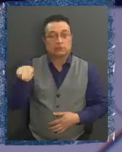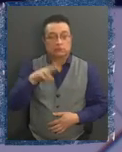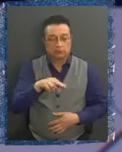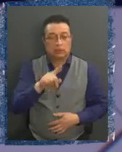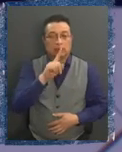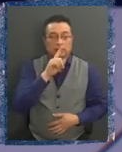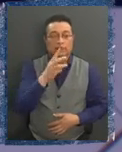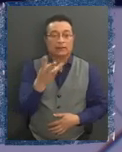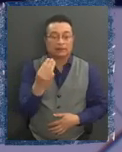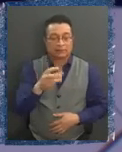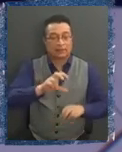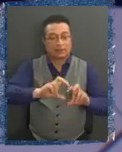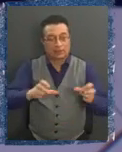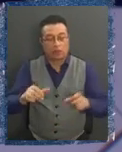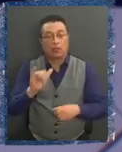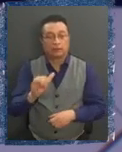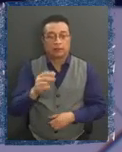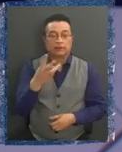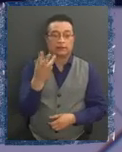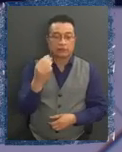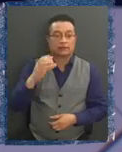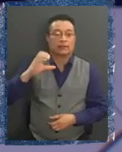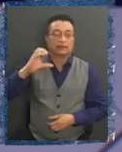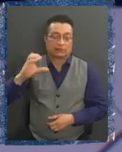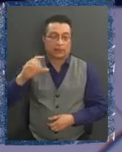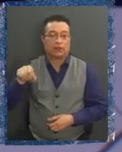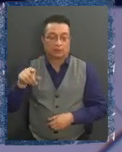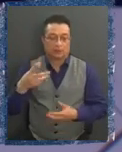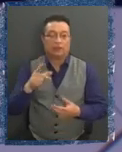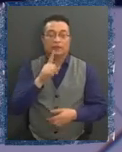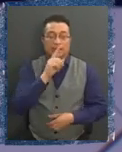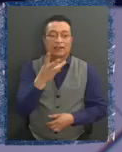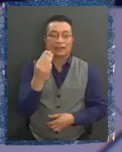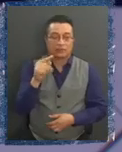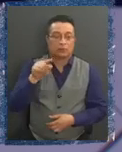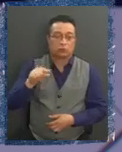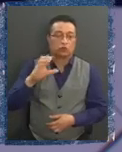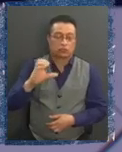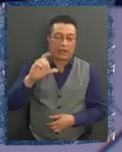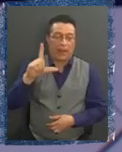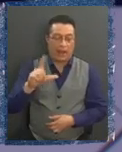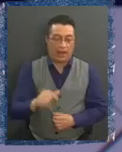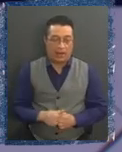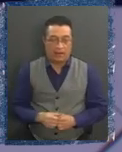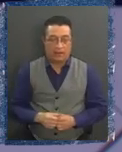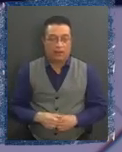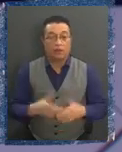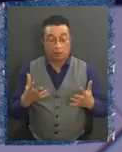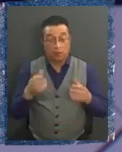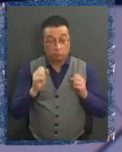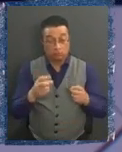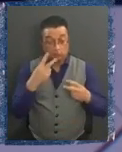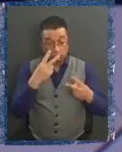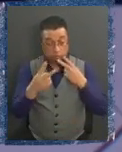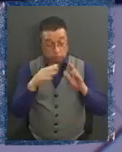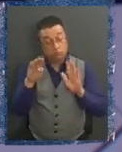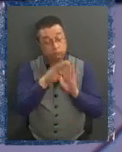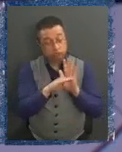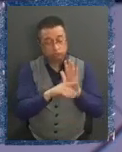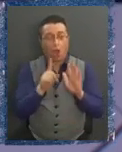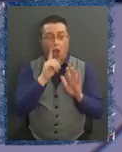Tele13 Radio como 13C como T13.cl. Así que no se lo puede perder, los contenidos están